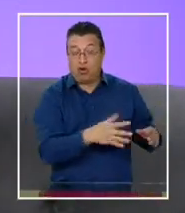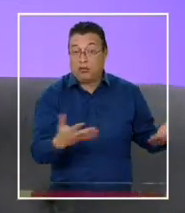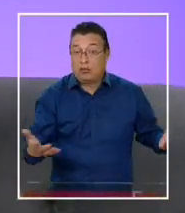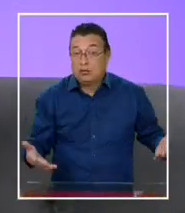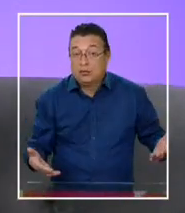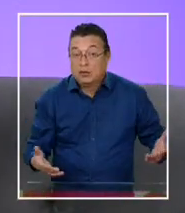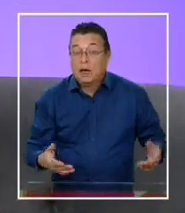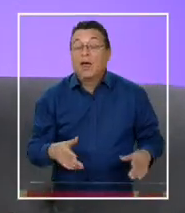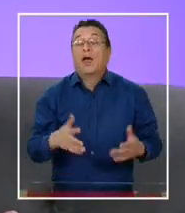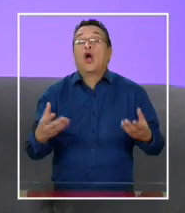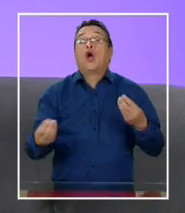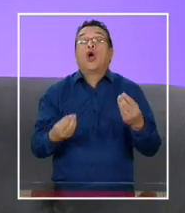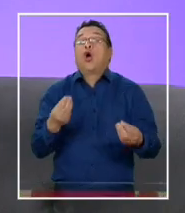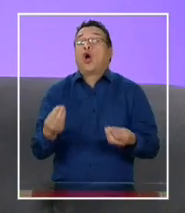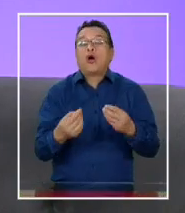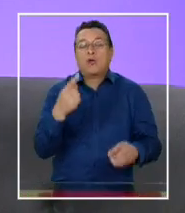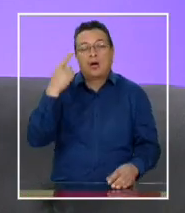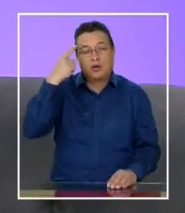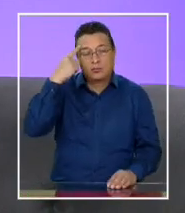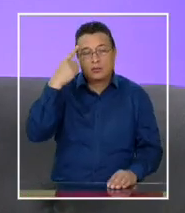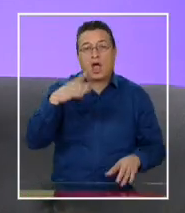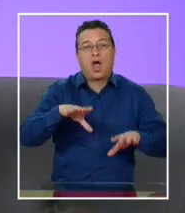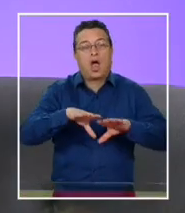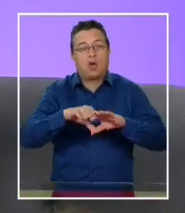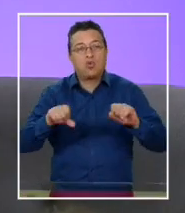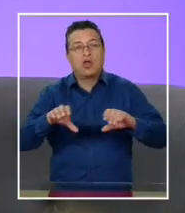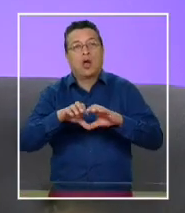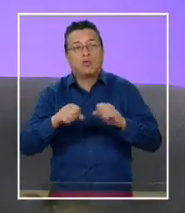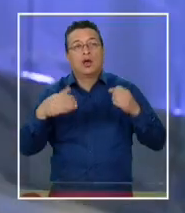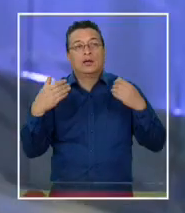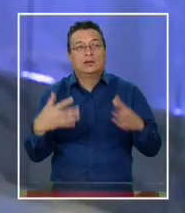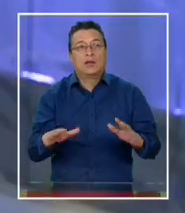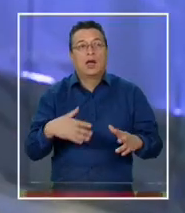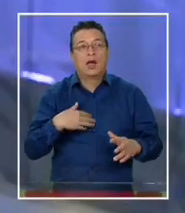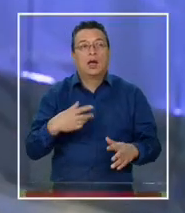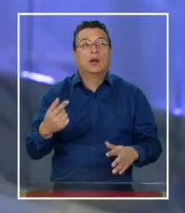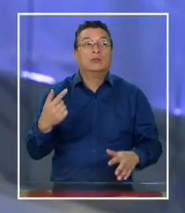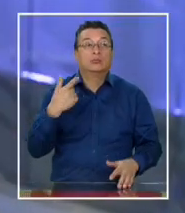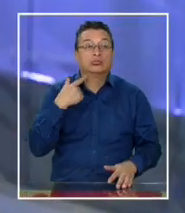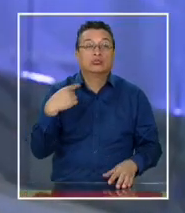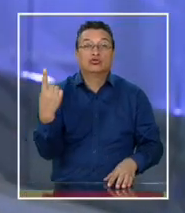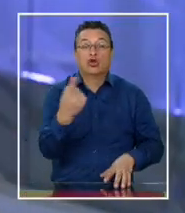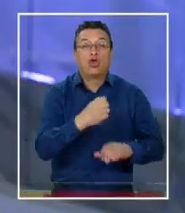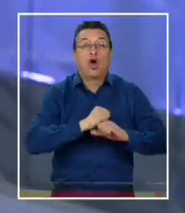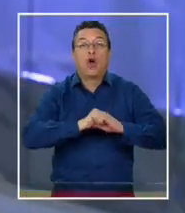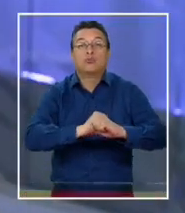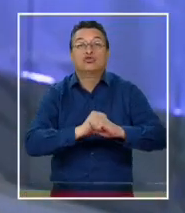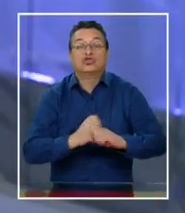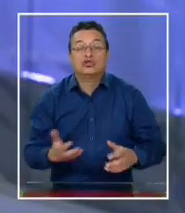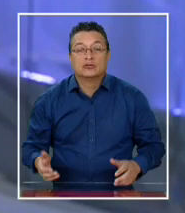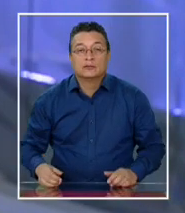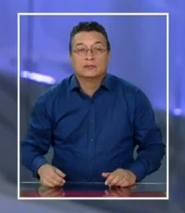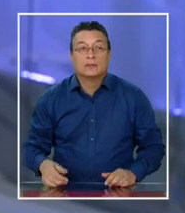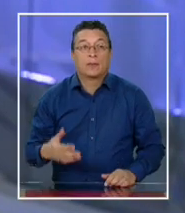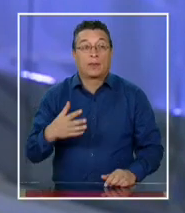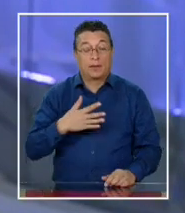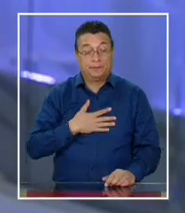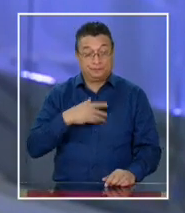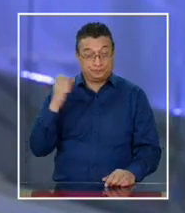Entonces cómo pretenden llegar a acuerdos después de haber tratado así a la oposición A ver primero yo creo que